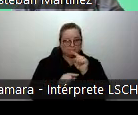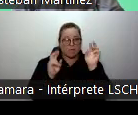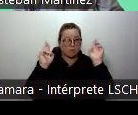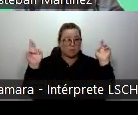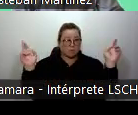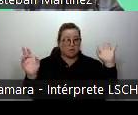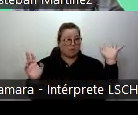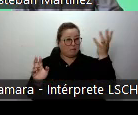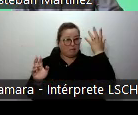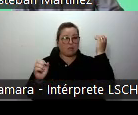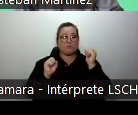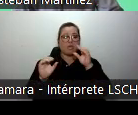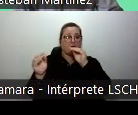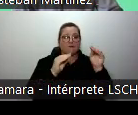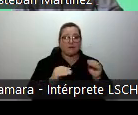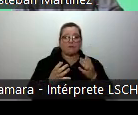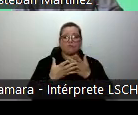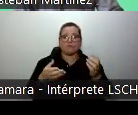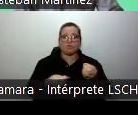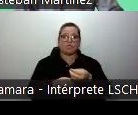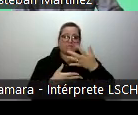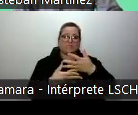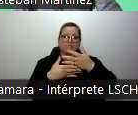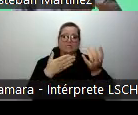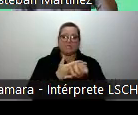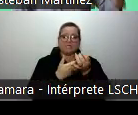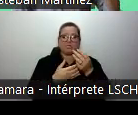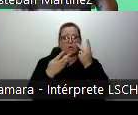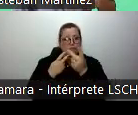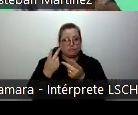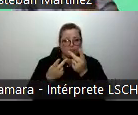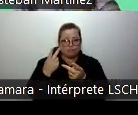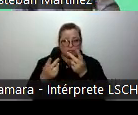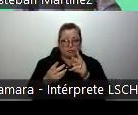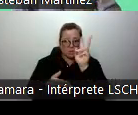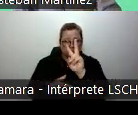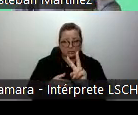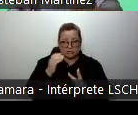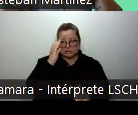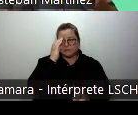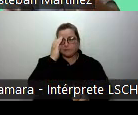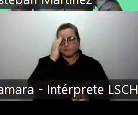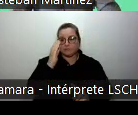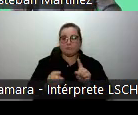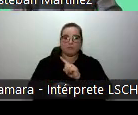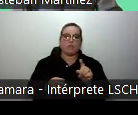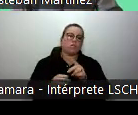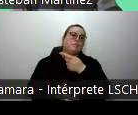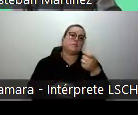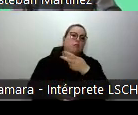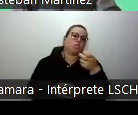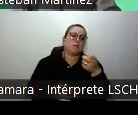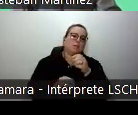por cualquier cosa pueden hablar usemos mucho el chat yo voy a estar pendiente del chat si lo est leyendo no es que seamos cientos de personas tenemos